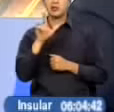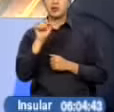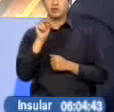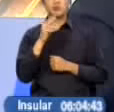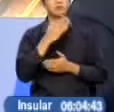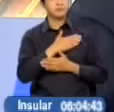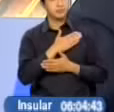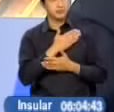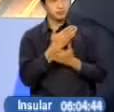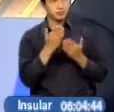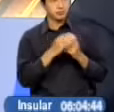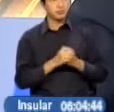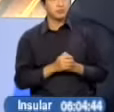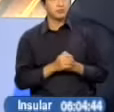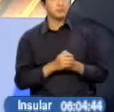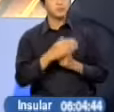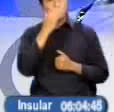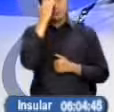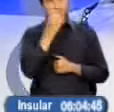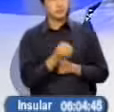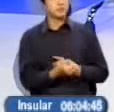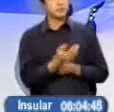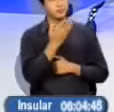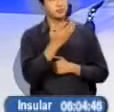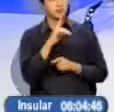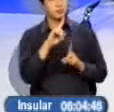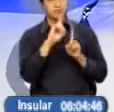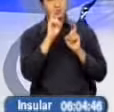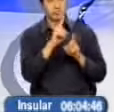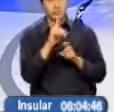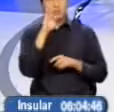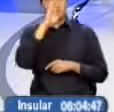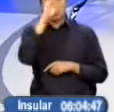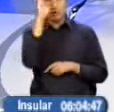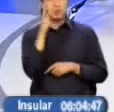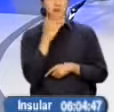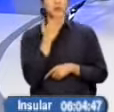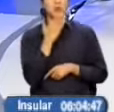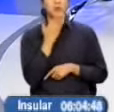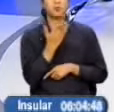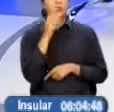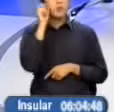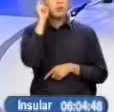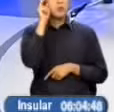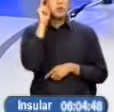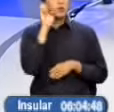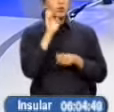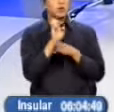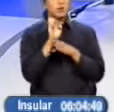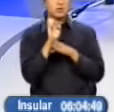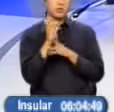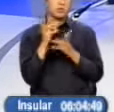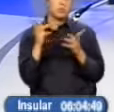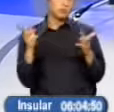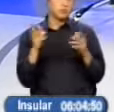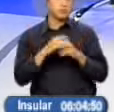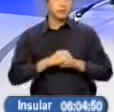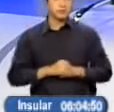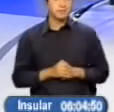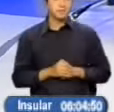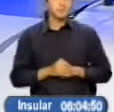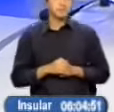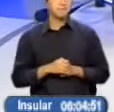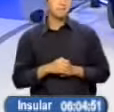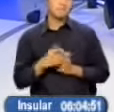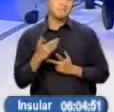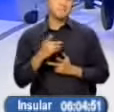saludo y lo bien la bienvenida señor canciller muy buenos días comenzamos por brasil cuál es la reacción del ecuador ha sido una reacción que no